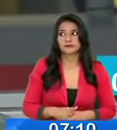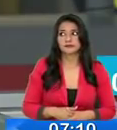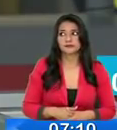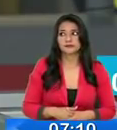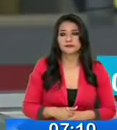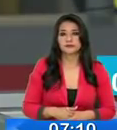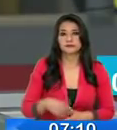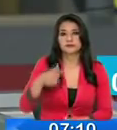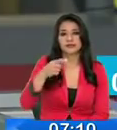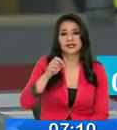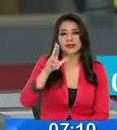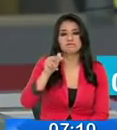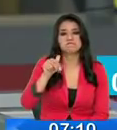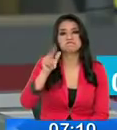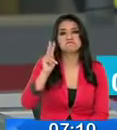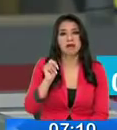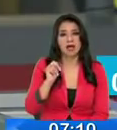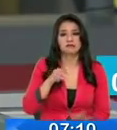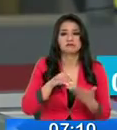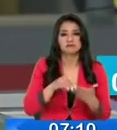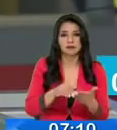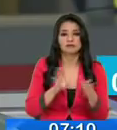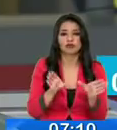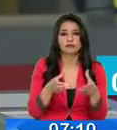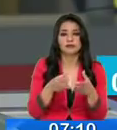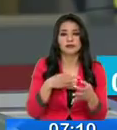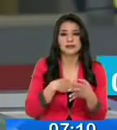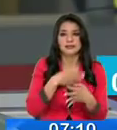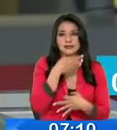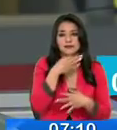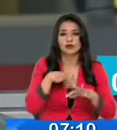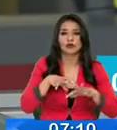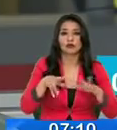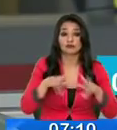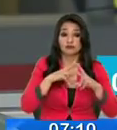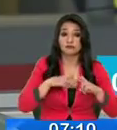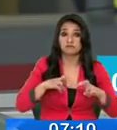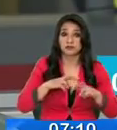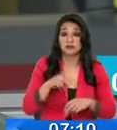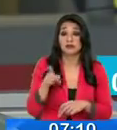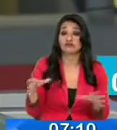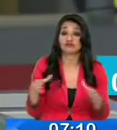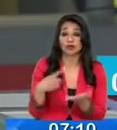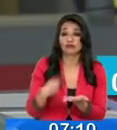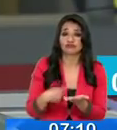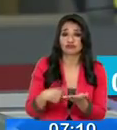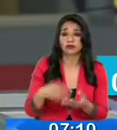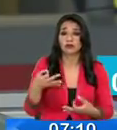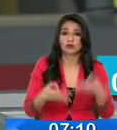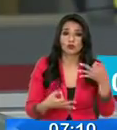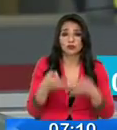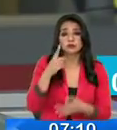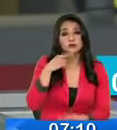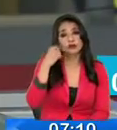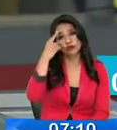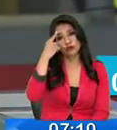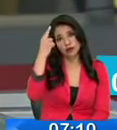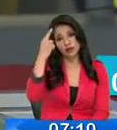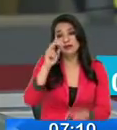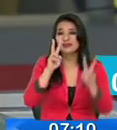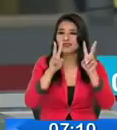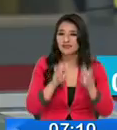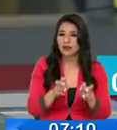será Germán Rodas, él es miembro de la Comisión Cívica Anticorrupción. Ahí se va a analizar los juicios a Correa y los últimos